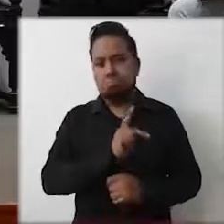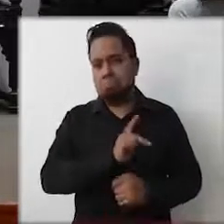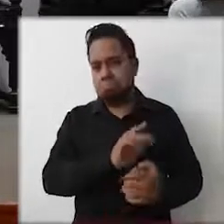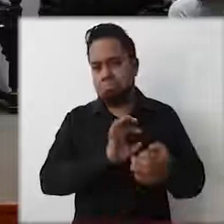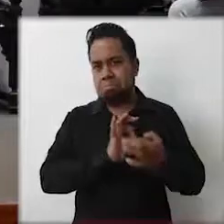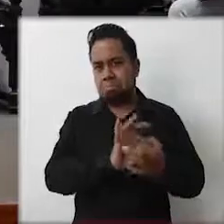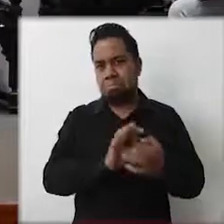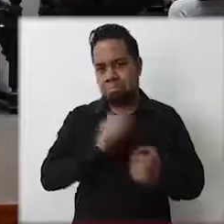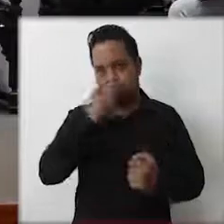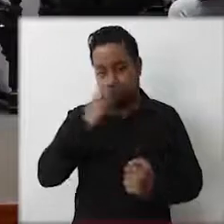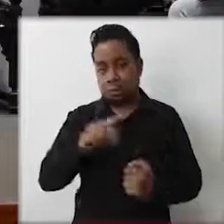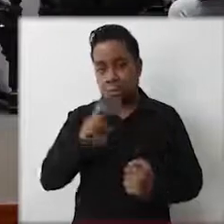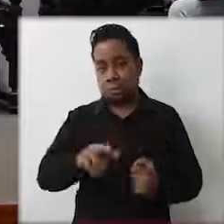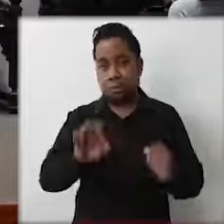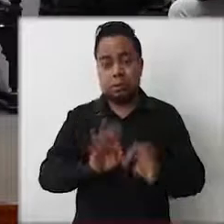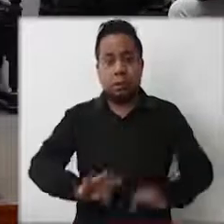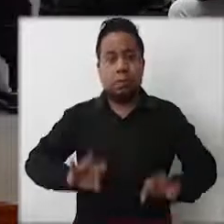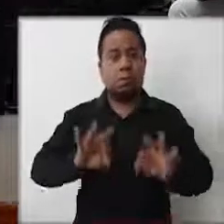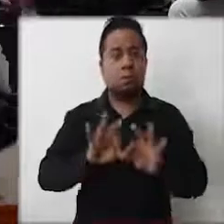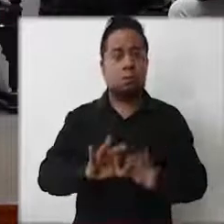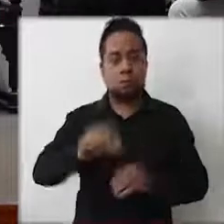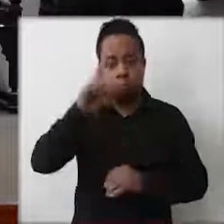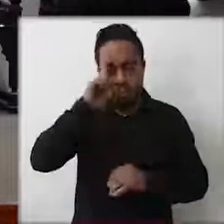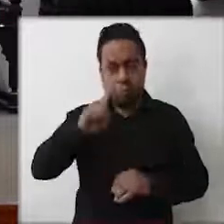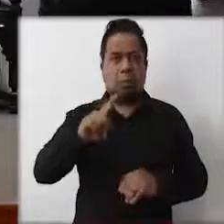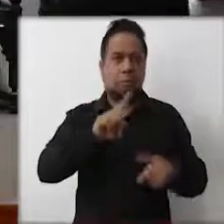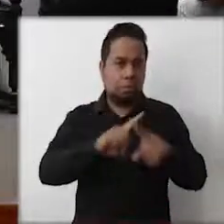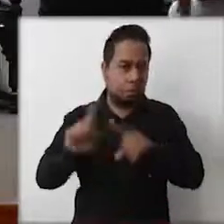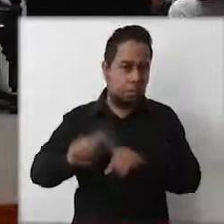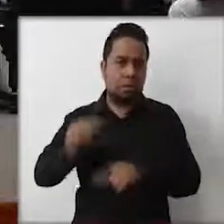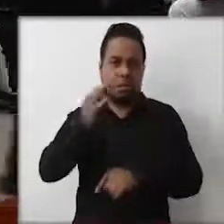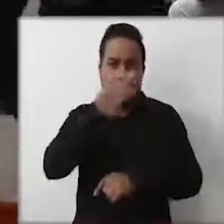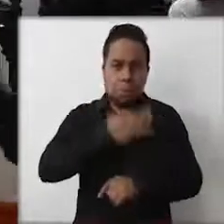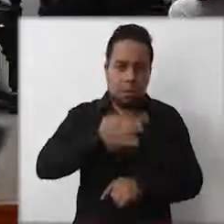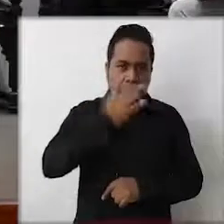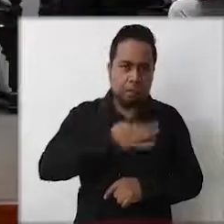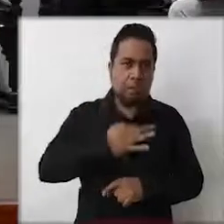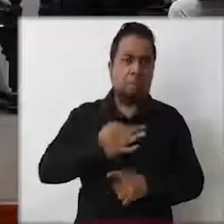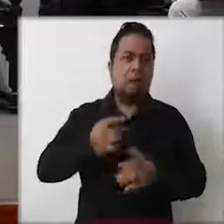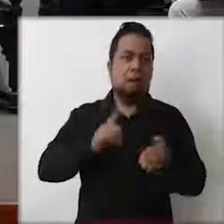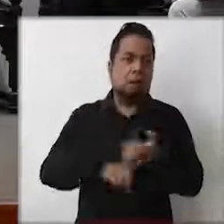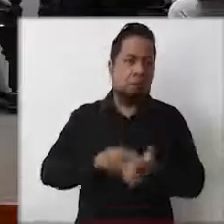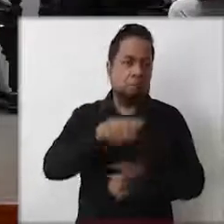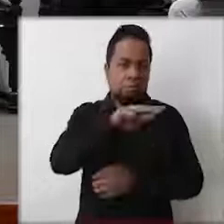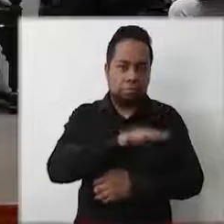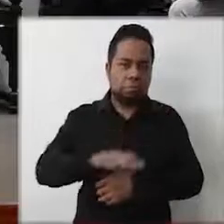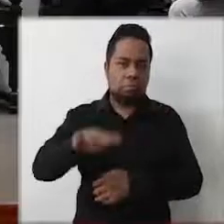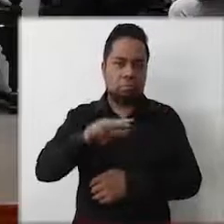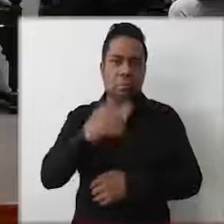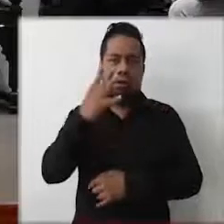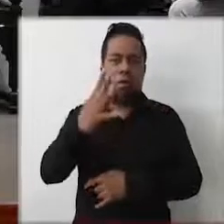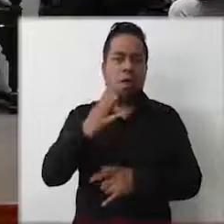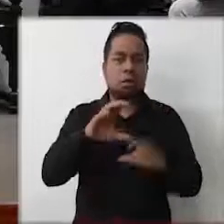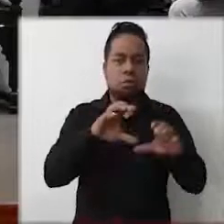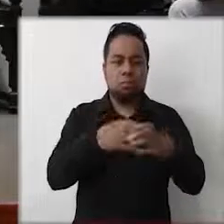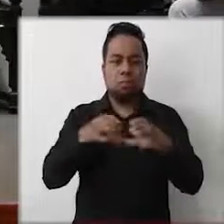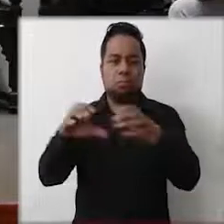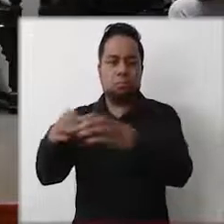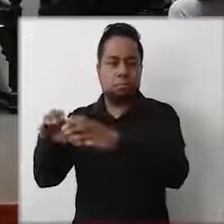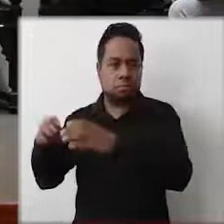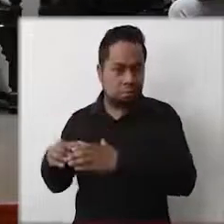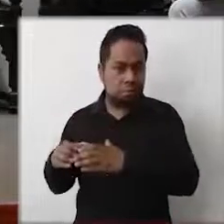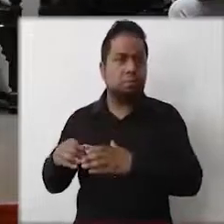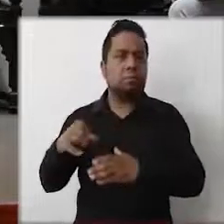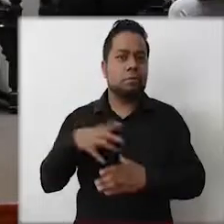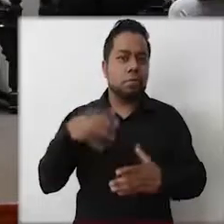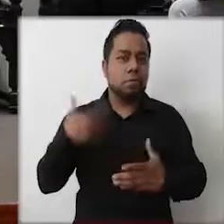Ramírez, así está nomás. Gracias, presidente. Y sin el ánimo de politizar, como también lo cita el